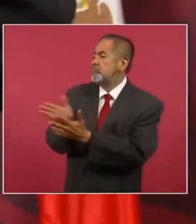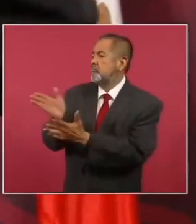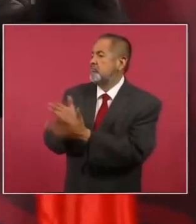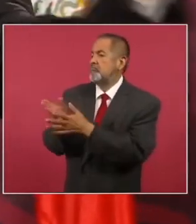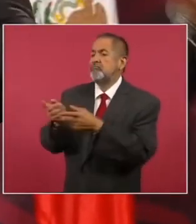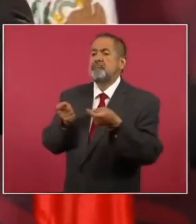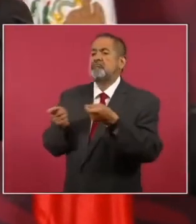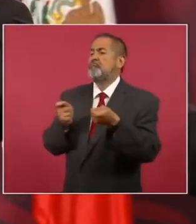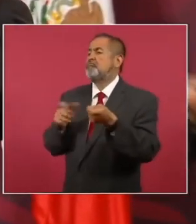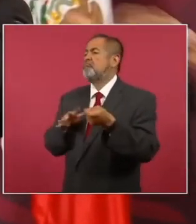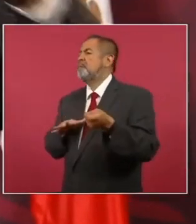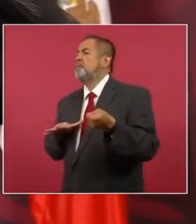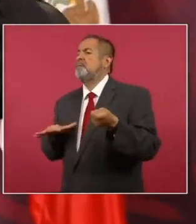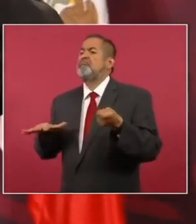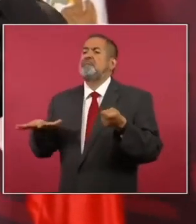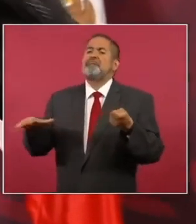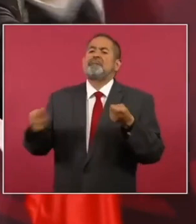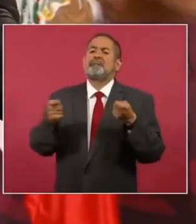dominar